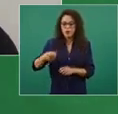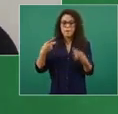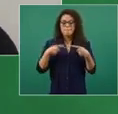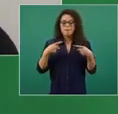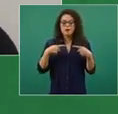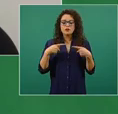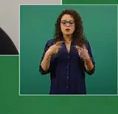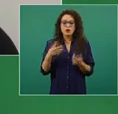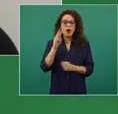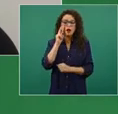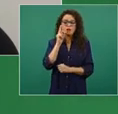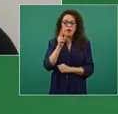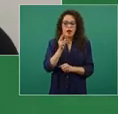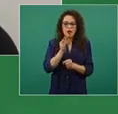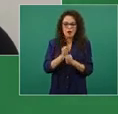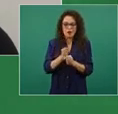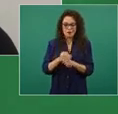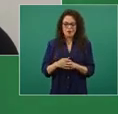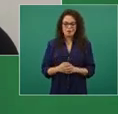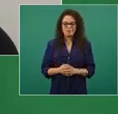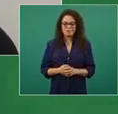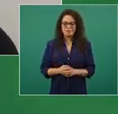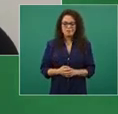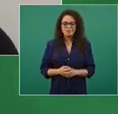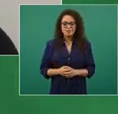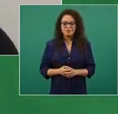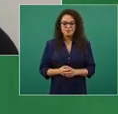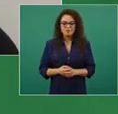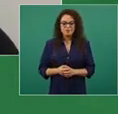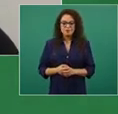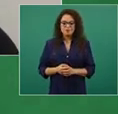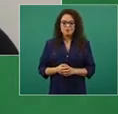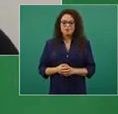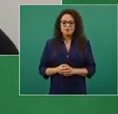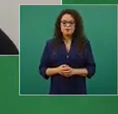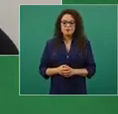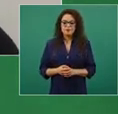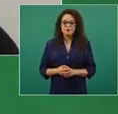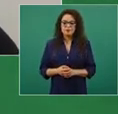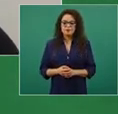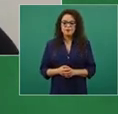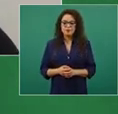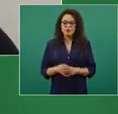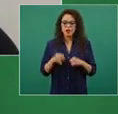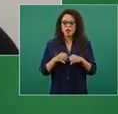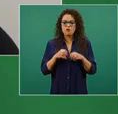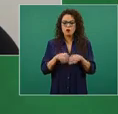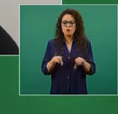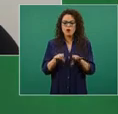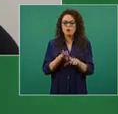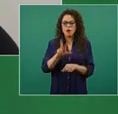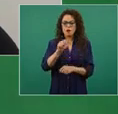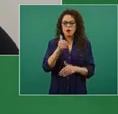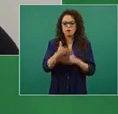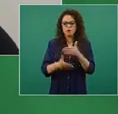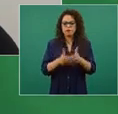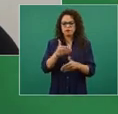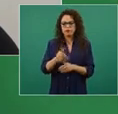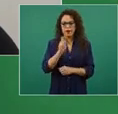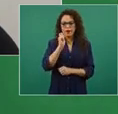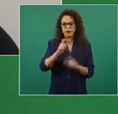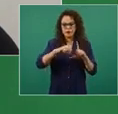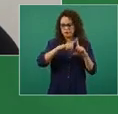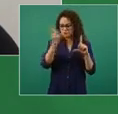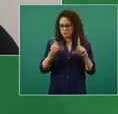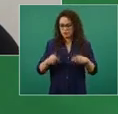sintonizan esta tarde. Vamos entonces a iniciar actualizando los avances de la Estrategia Nacional de Vacunación, y el día de